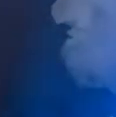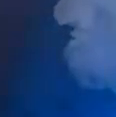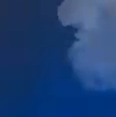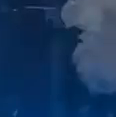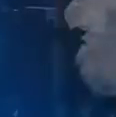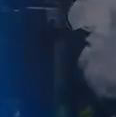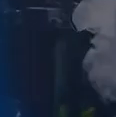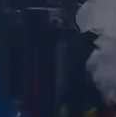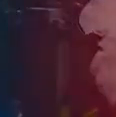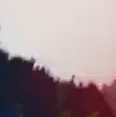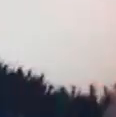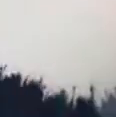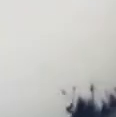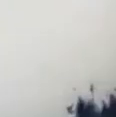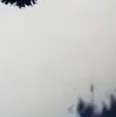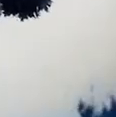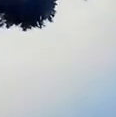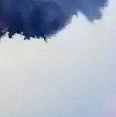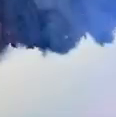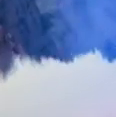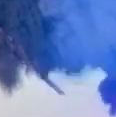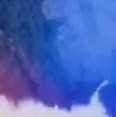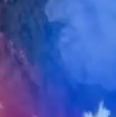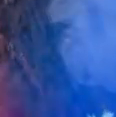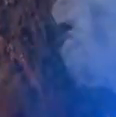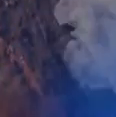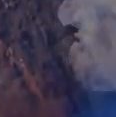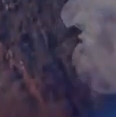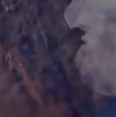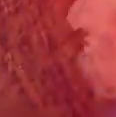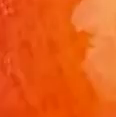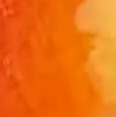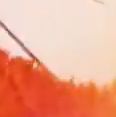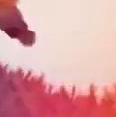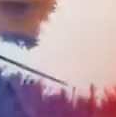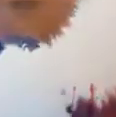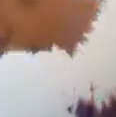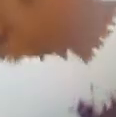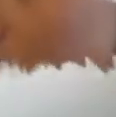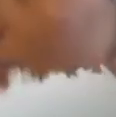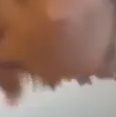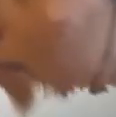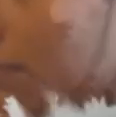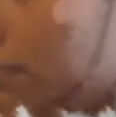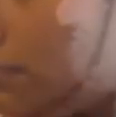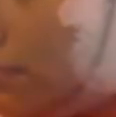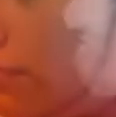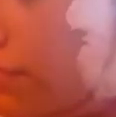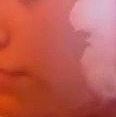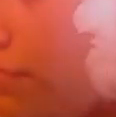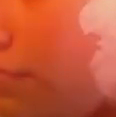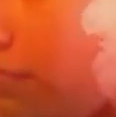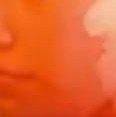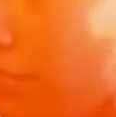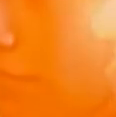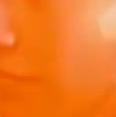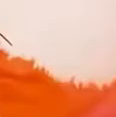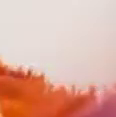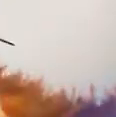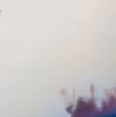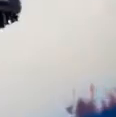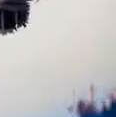iniciamos con la cadena nacional, por lo que solicitamos a todas las estaciones de radio y canales de televisión enlazarse